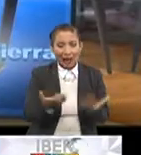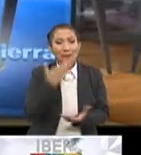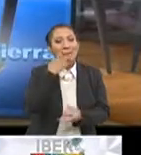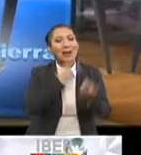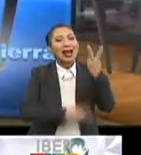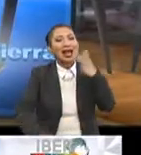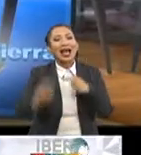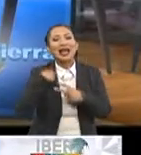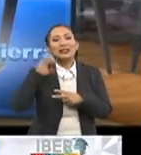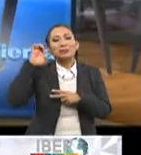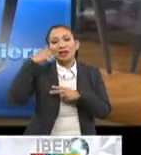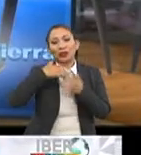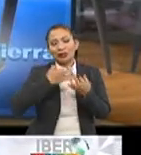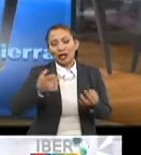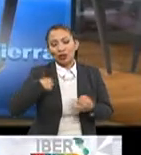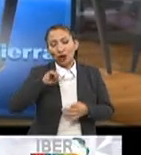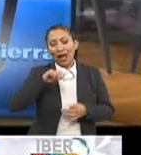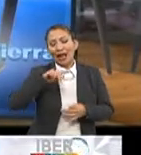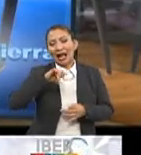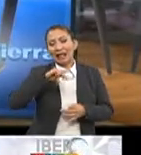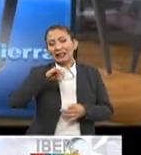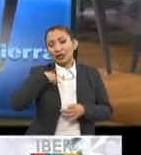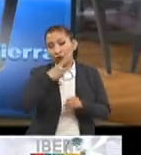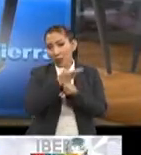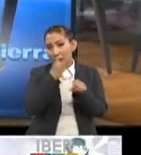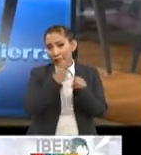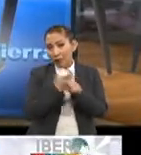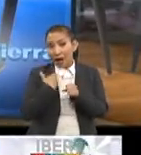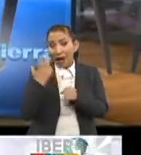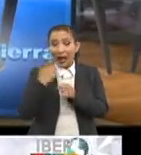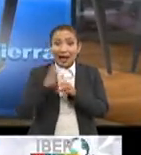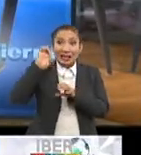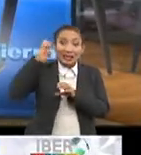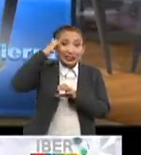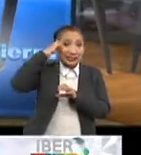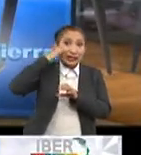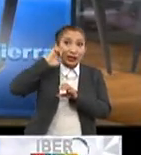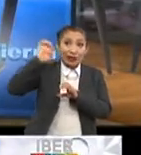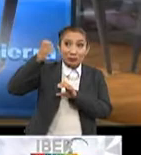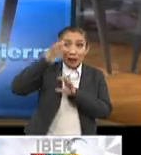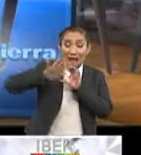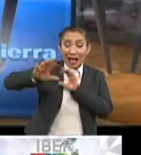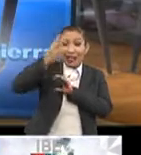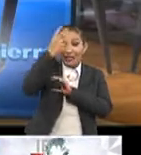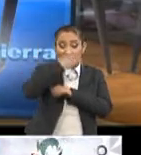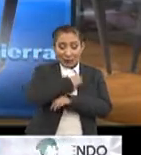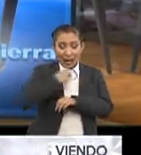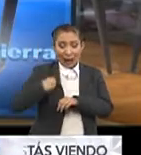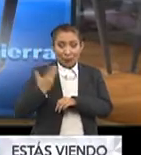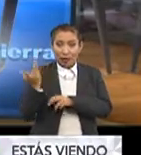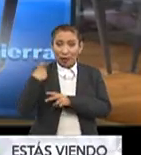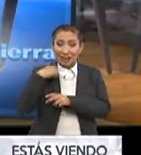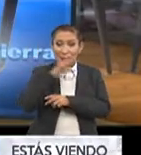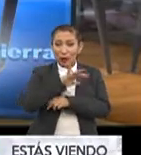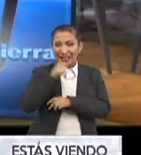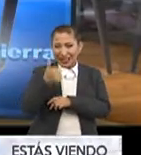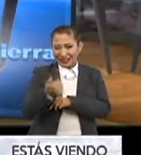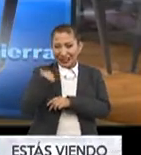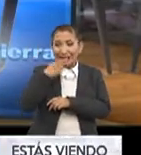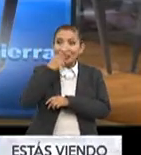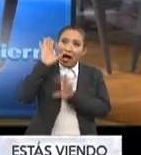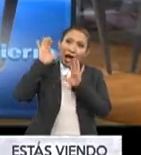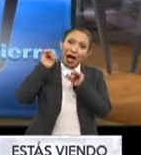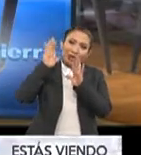Bienvenido a Espacio a Tierra. Soy Ana Cristina Olvera y te invito a bordo de la Estación Espacial. 3 miembros de la expedición 56